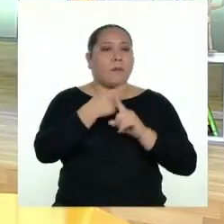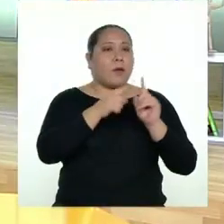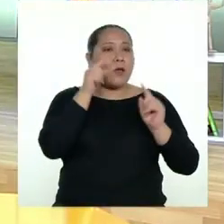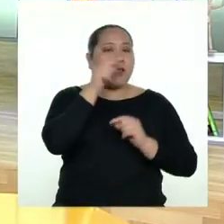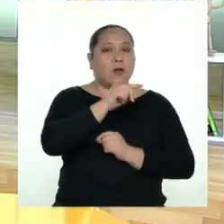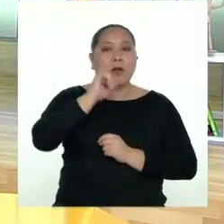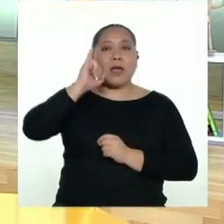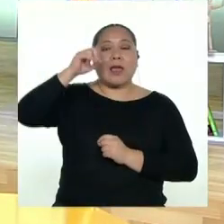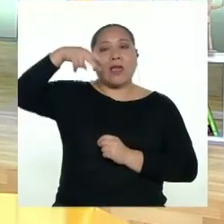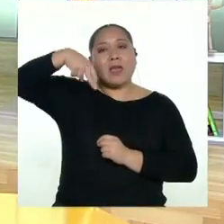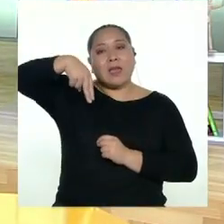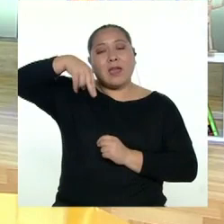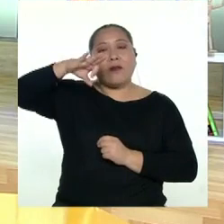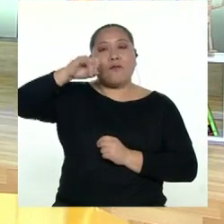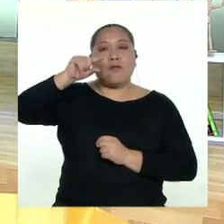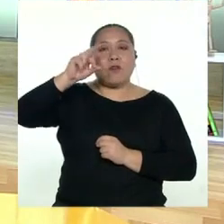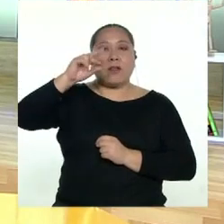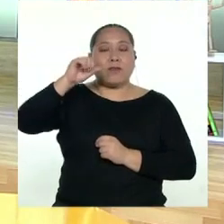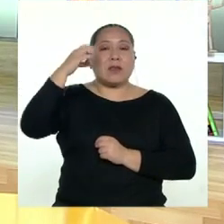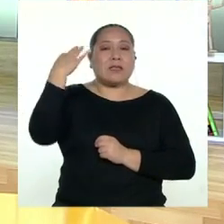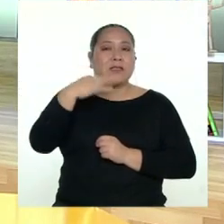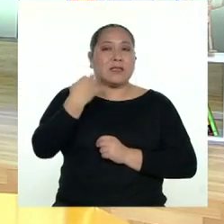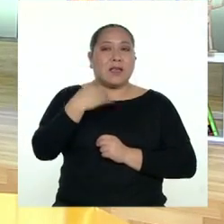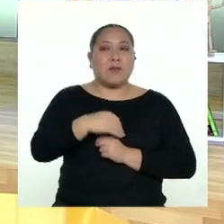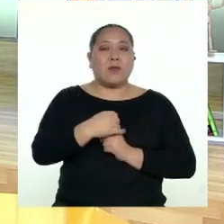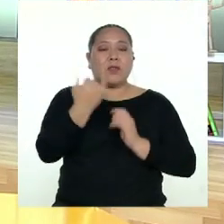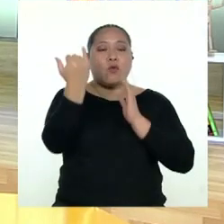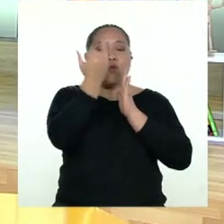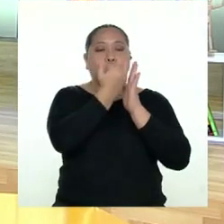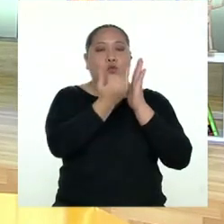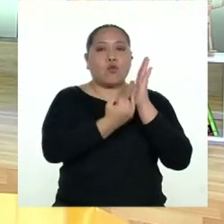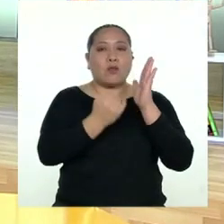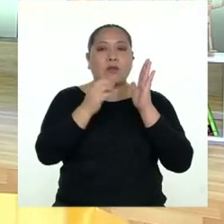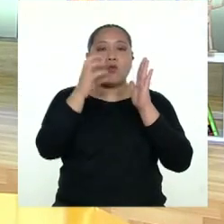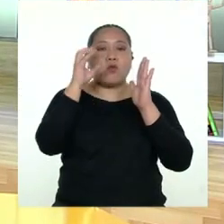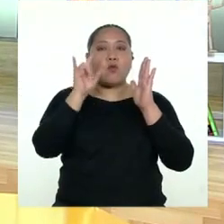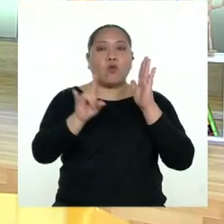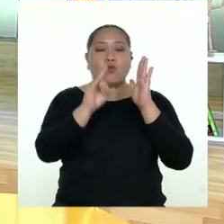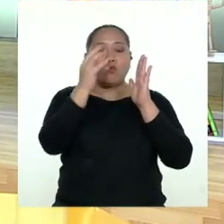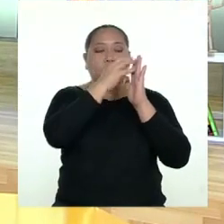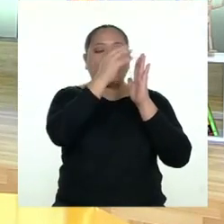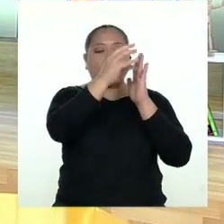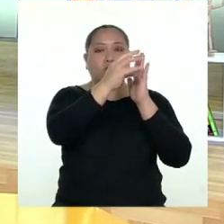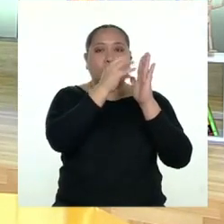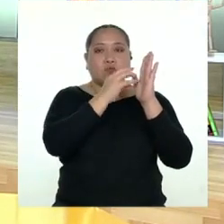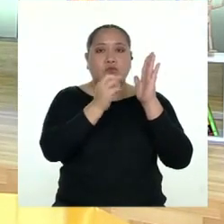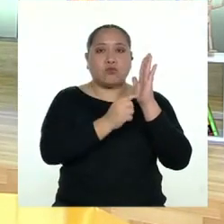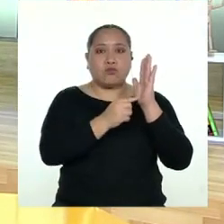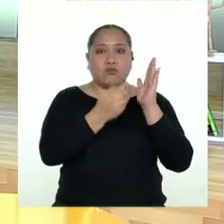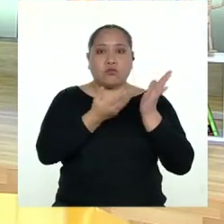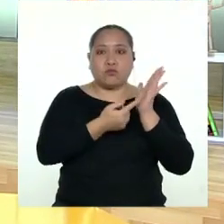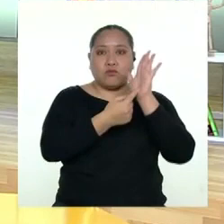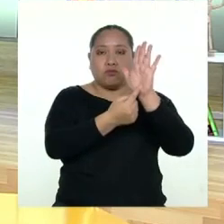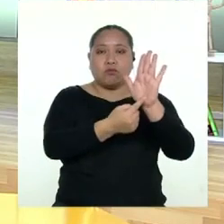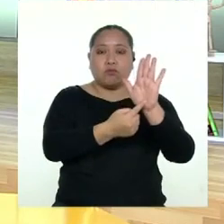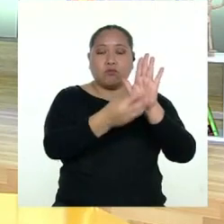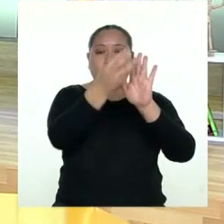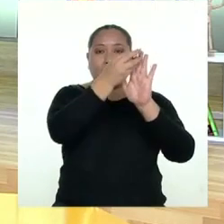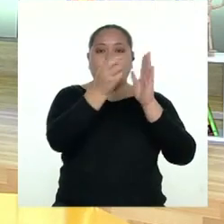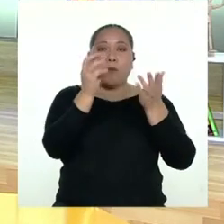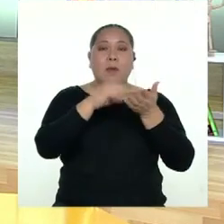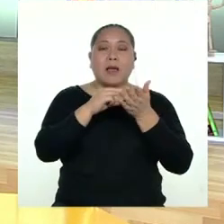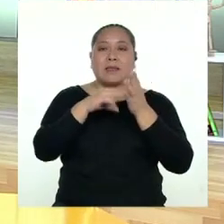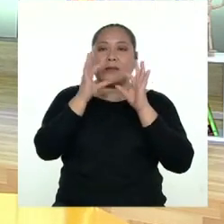las infografías siempre tienen un diseño y emplean imágenes a través de las cuales se jerarquiza la